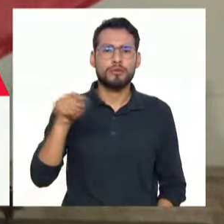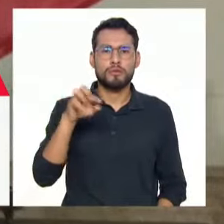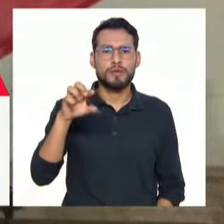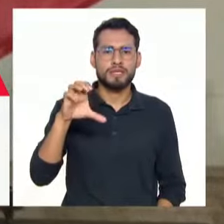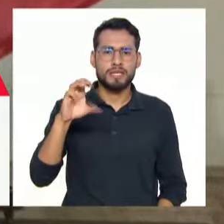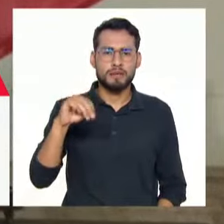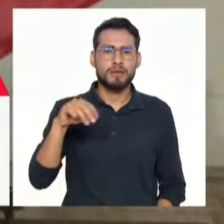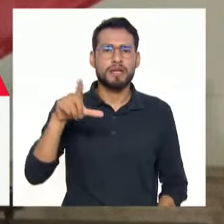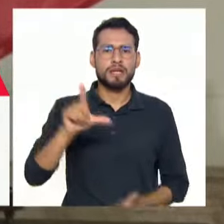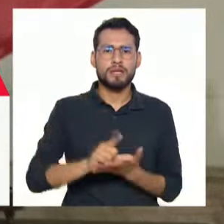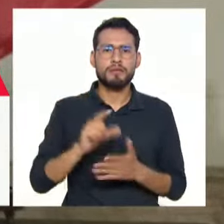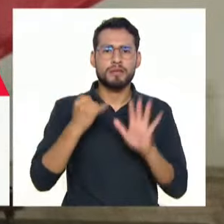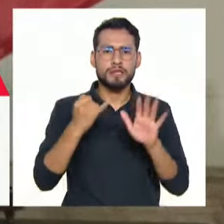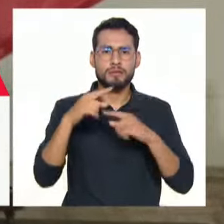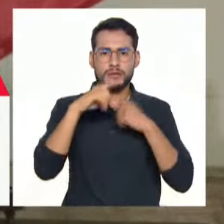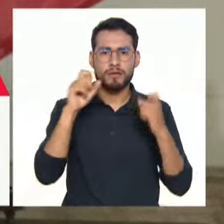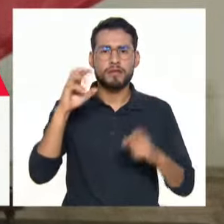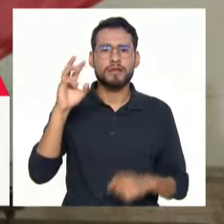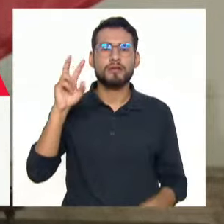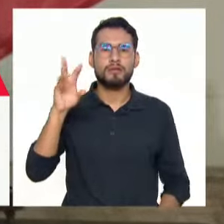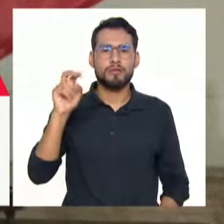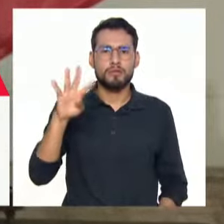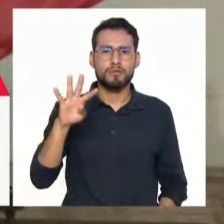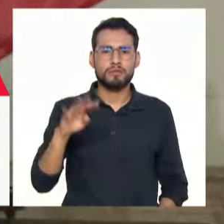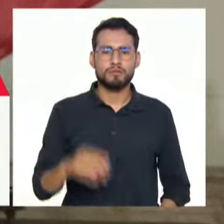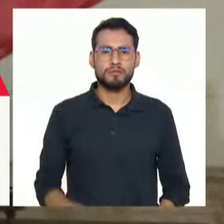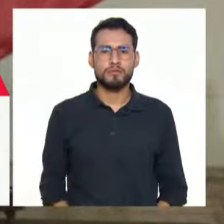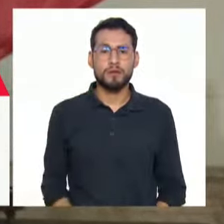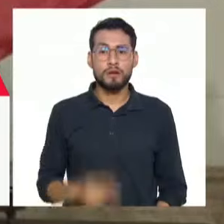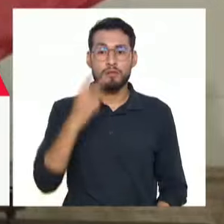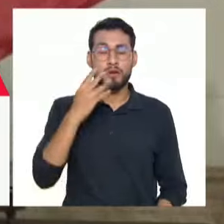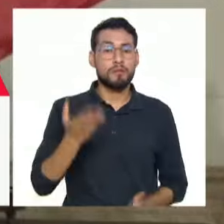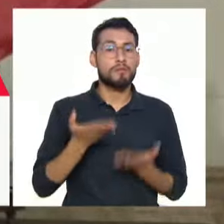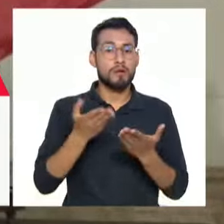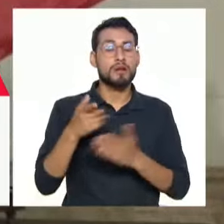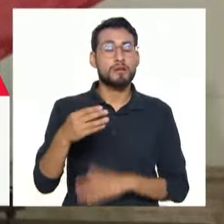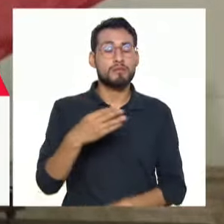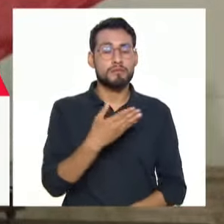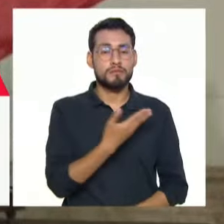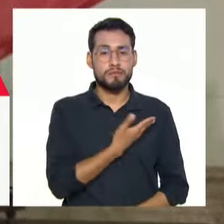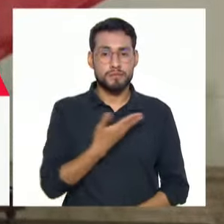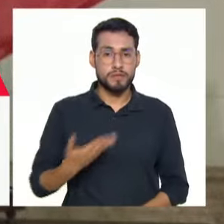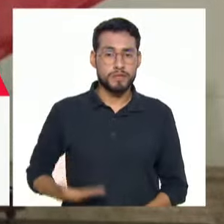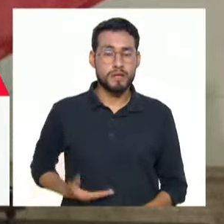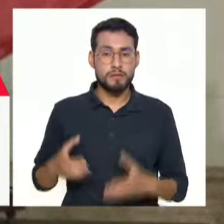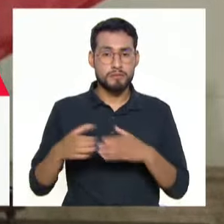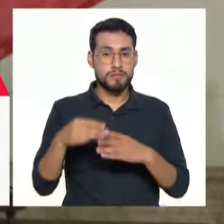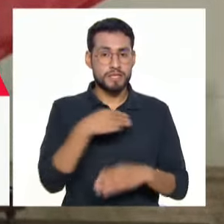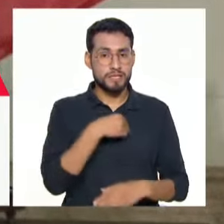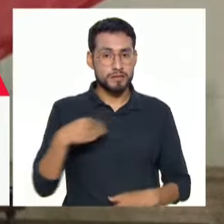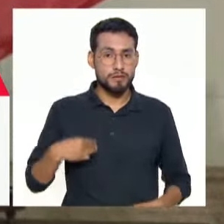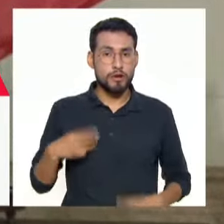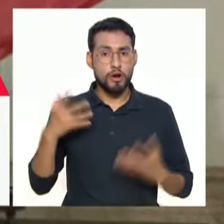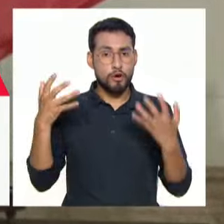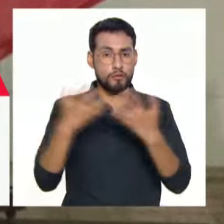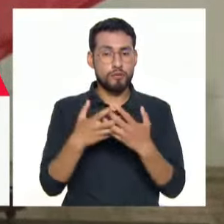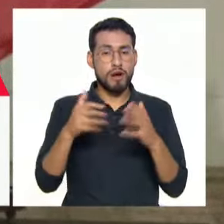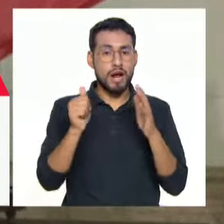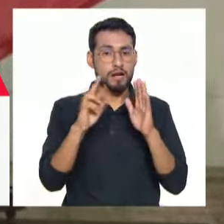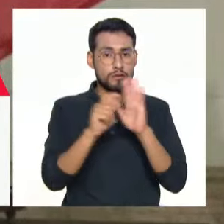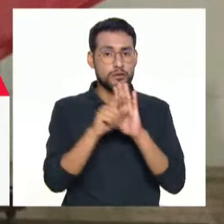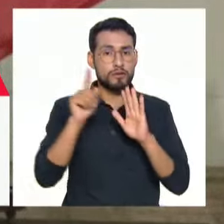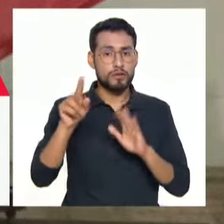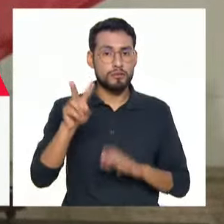071-2024-PCM. Lima, 6 de marzo de 2024. Vista la propuesta del señor Presidente del Consejo de Ministros, de conformidad con el